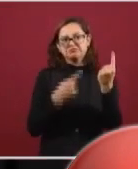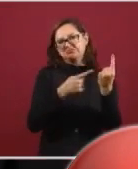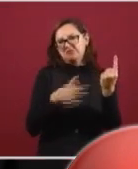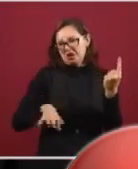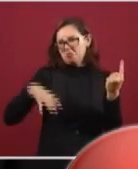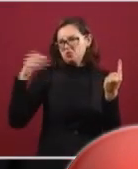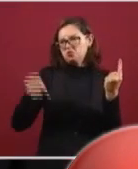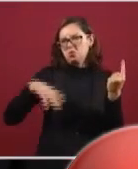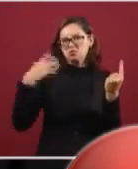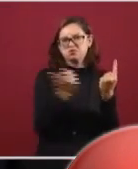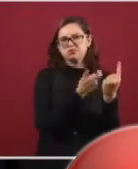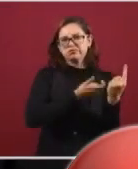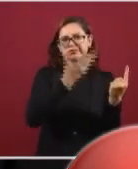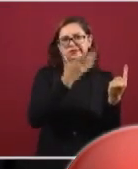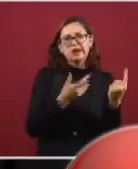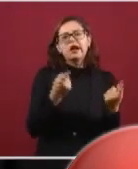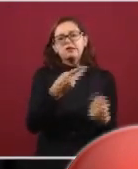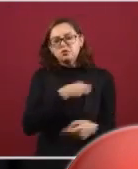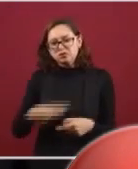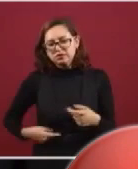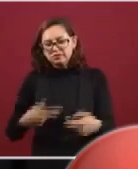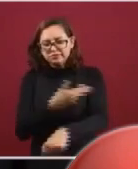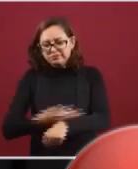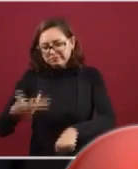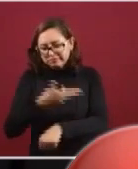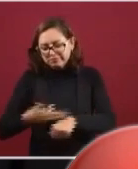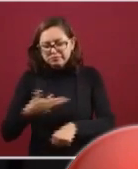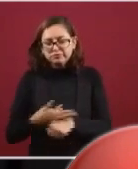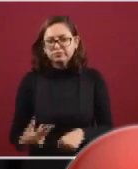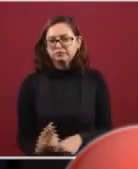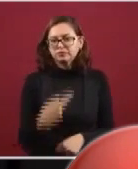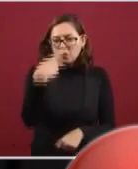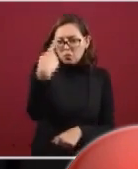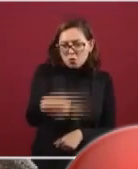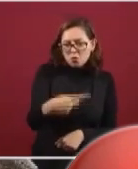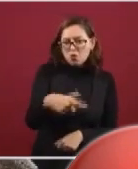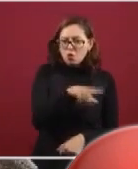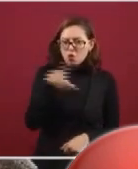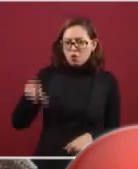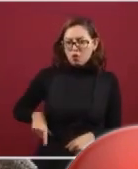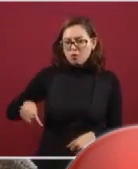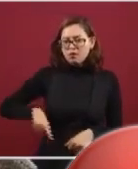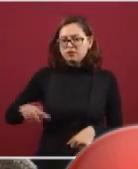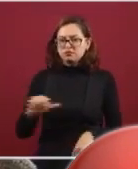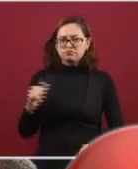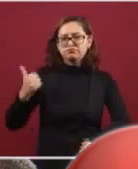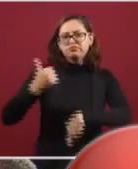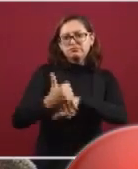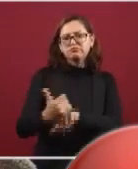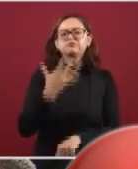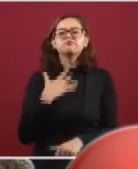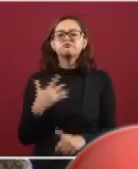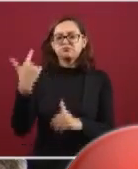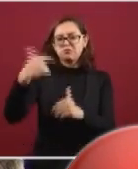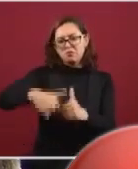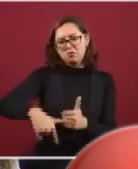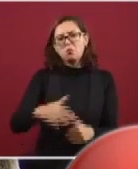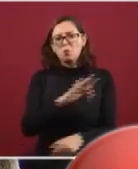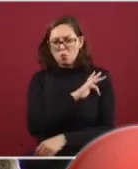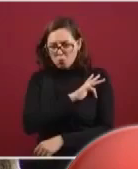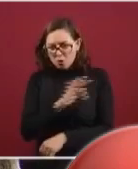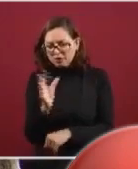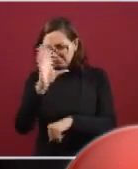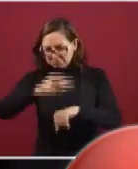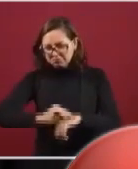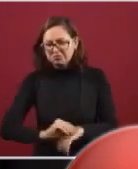gasolinera. Y de esa manera abastece su propia flotilla municipal, pero oferta la gasolina en